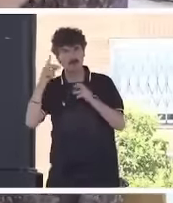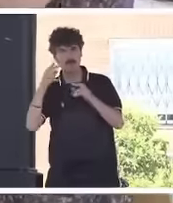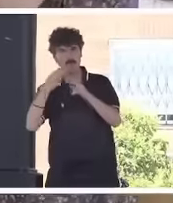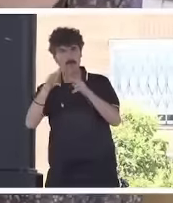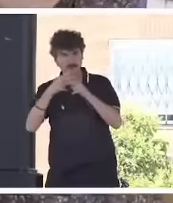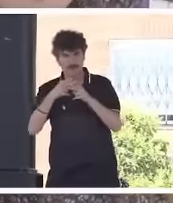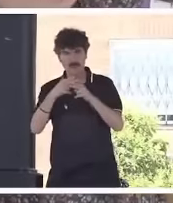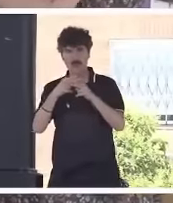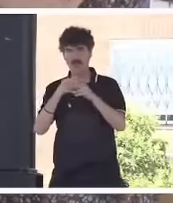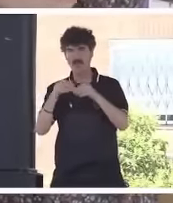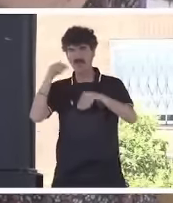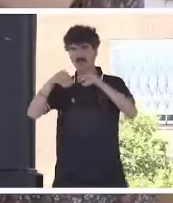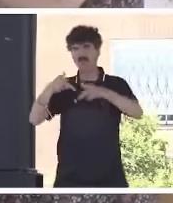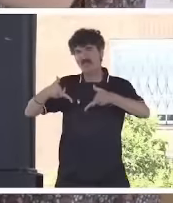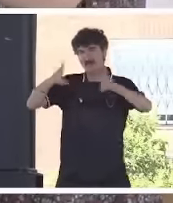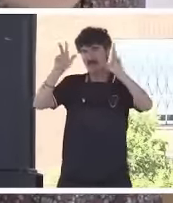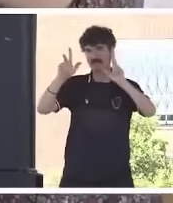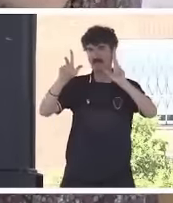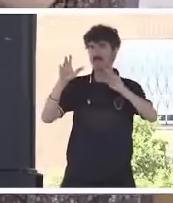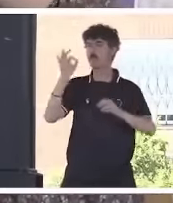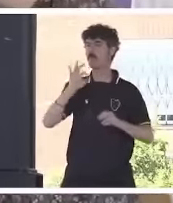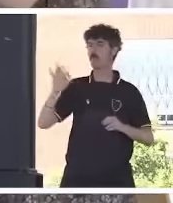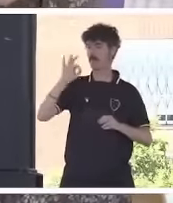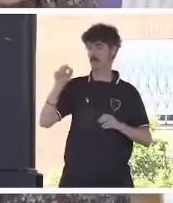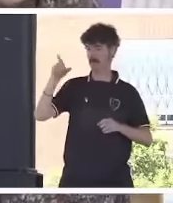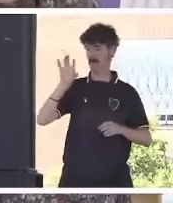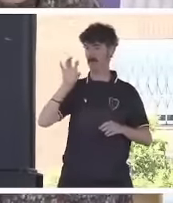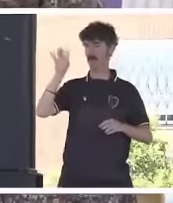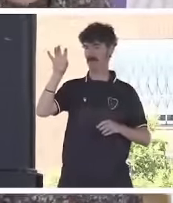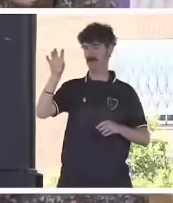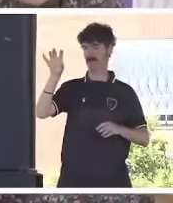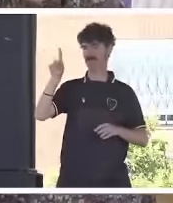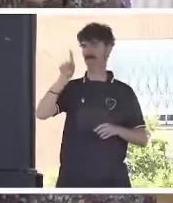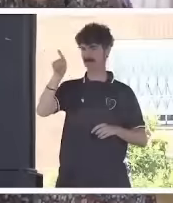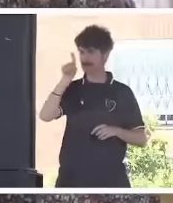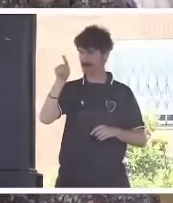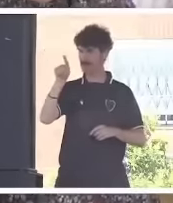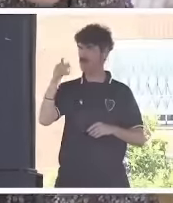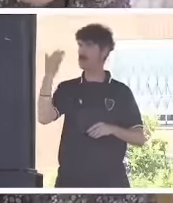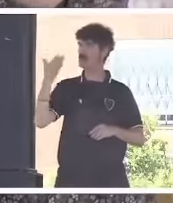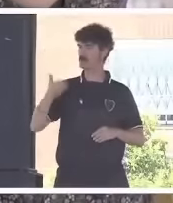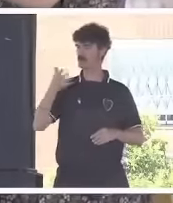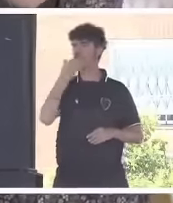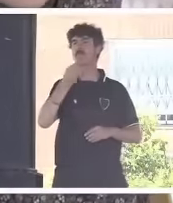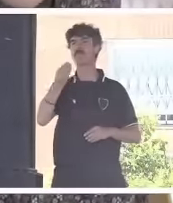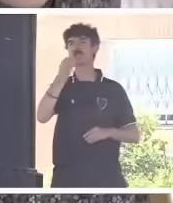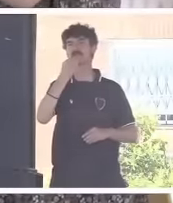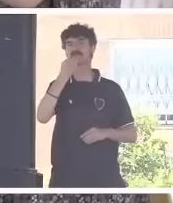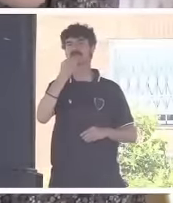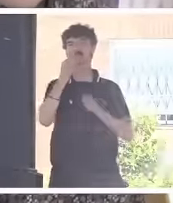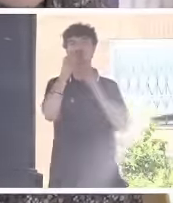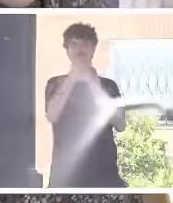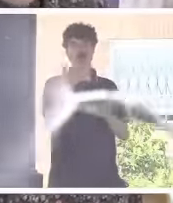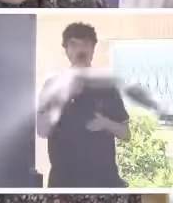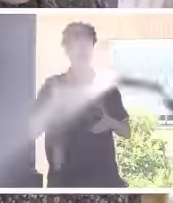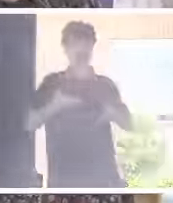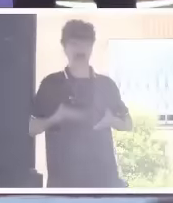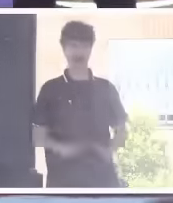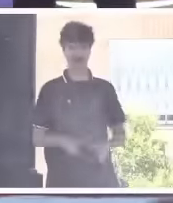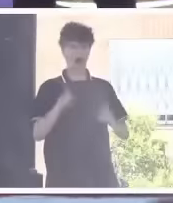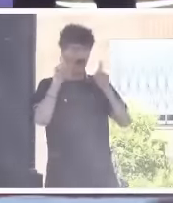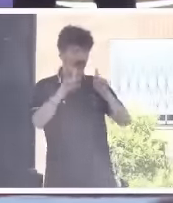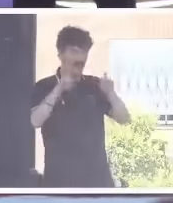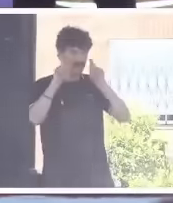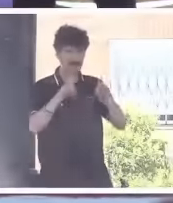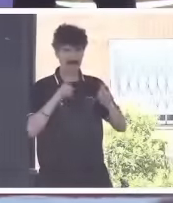más democrática que le aporta Podemos a este país. Eso es lo más bonito que le vamos a dejar a nuestros hijos y a nuestras